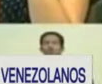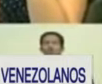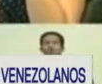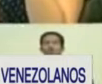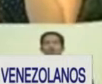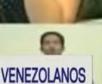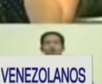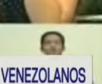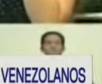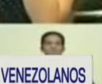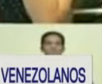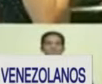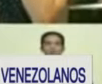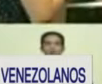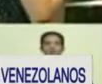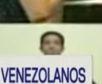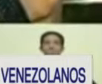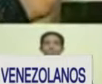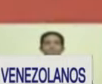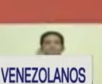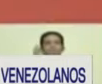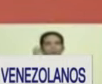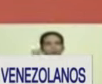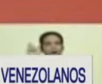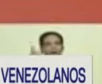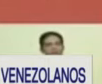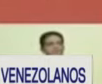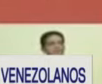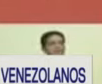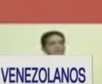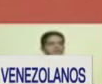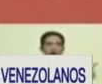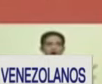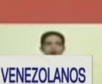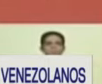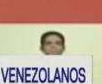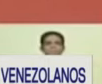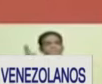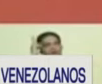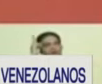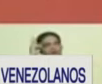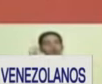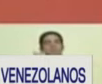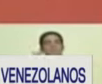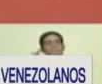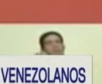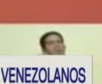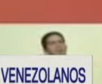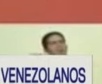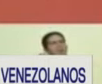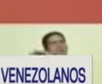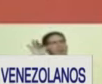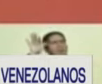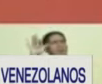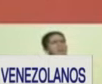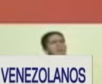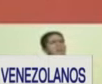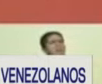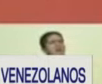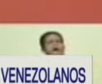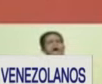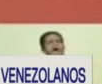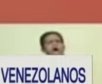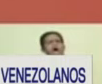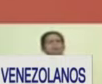todos los testimonios que conocemos de mujeres, hermanas venezolanas en Perú, señalan que fueron acosadas o agredidas o